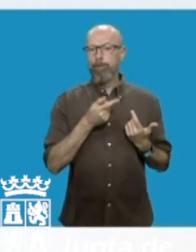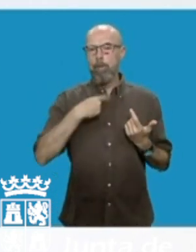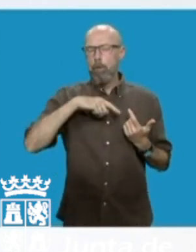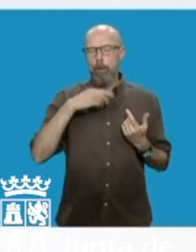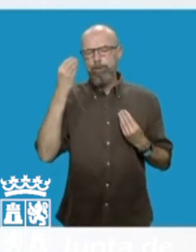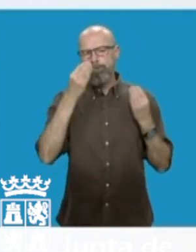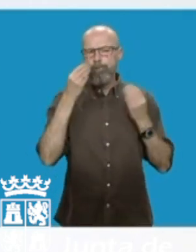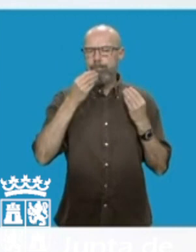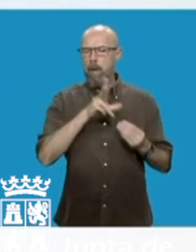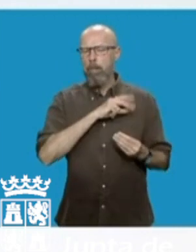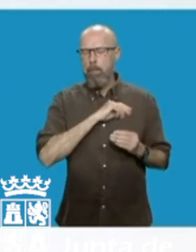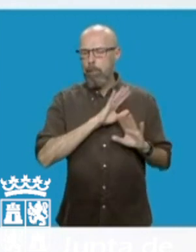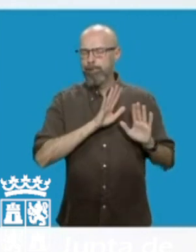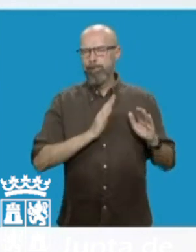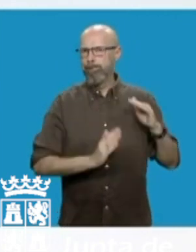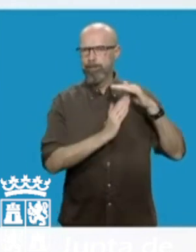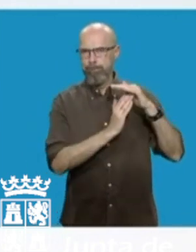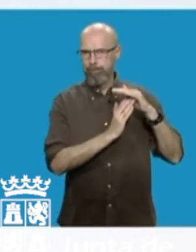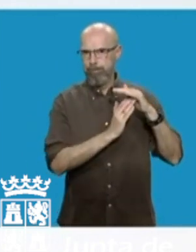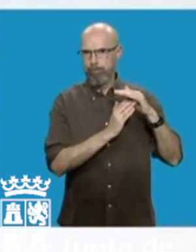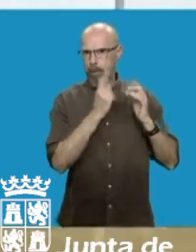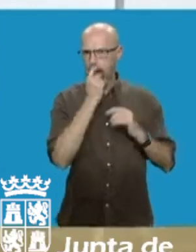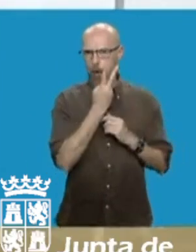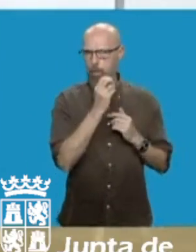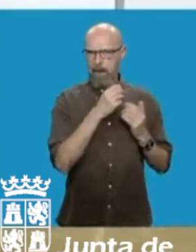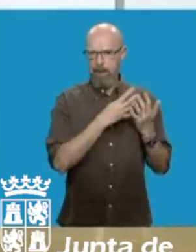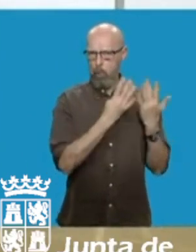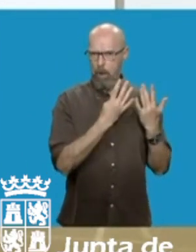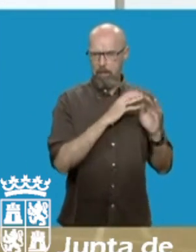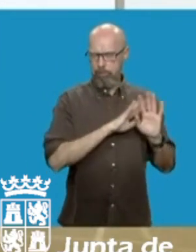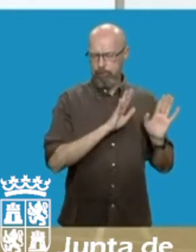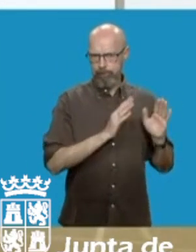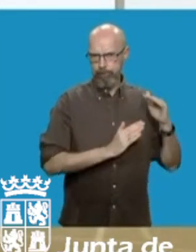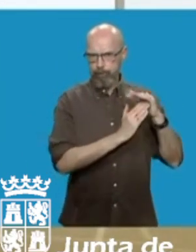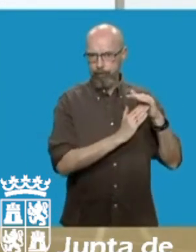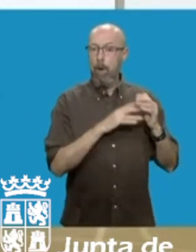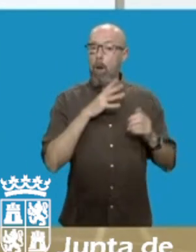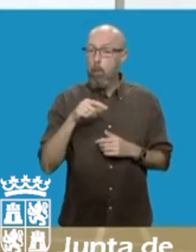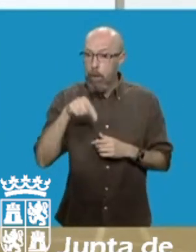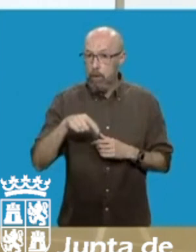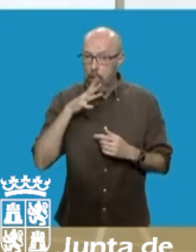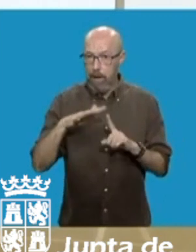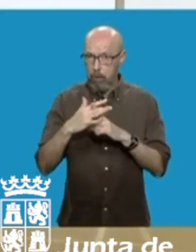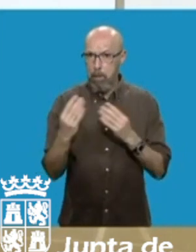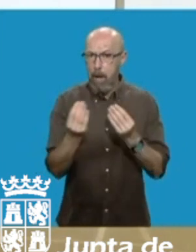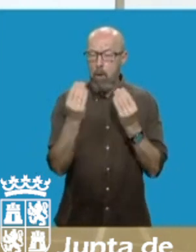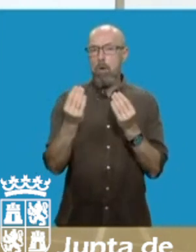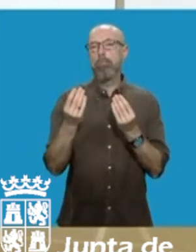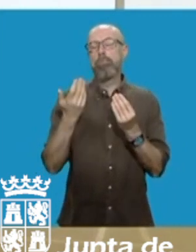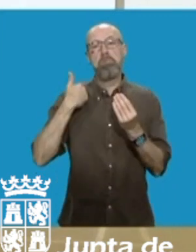entrega de los premios correspondientes a 2019. Por eso hoy, en unas condiciones más seguras,